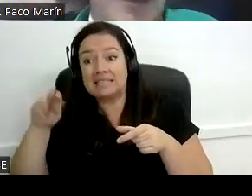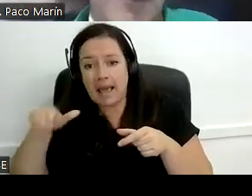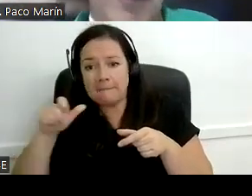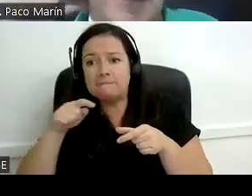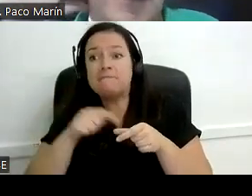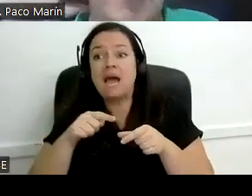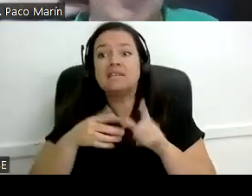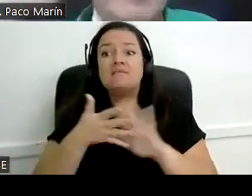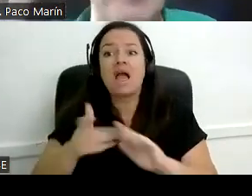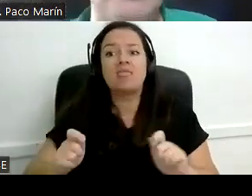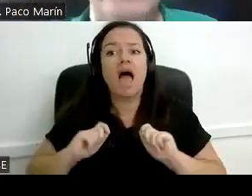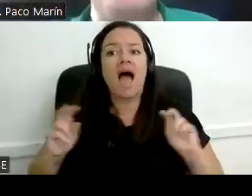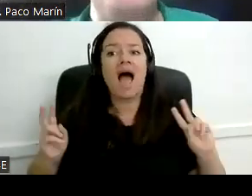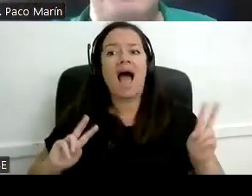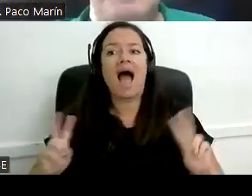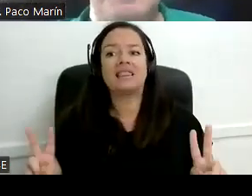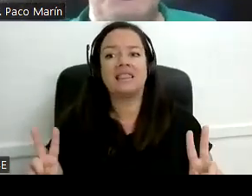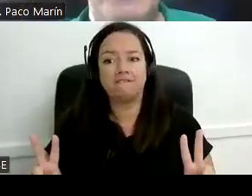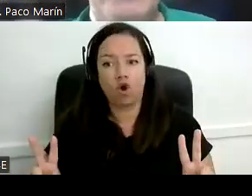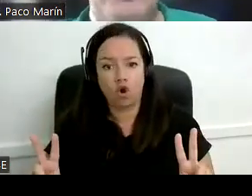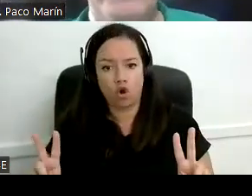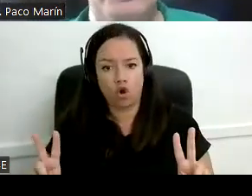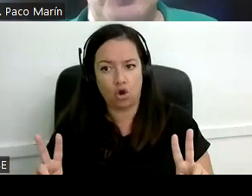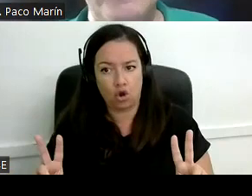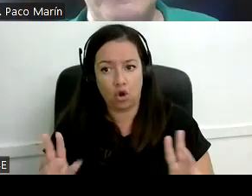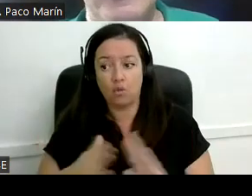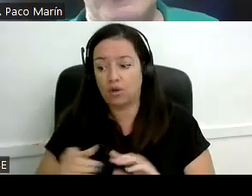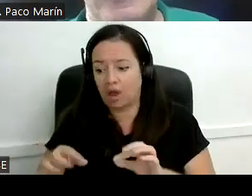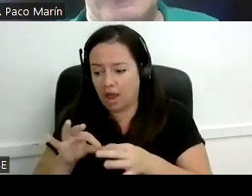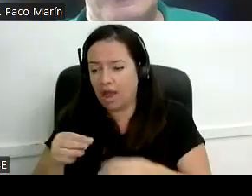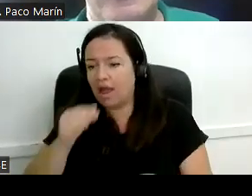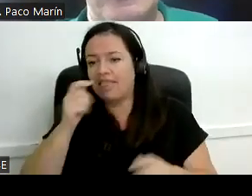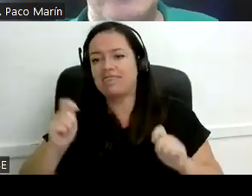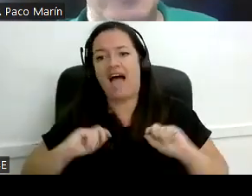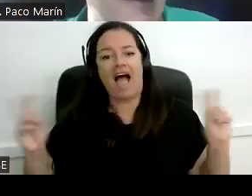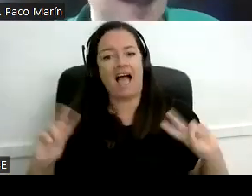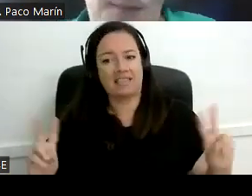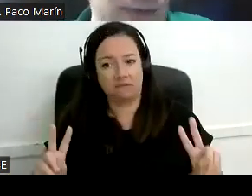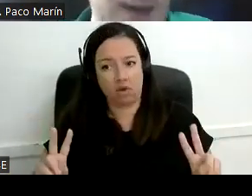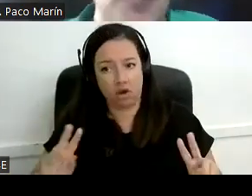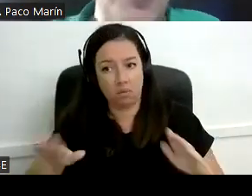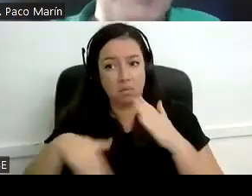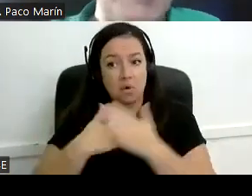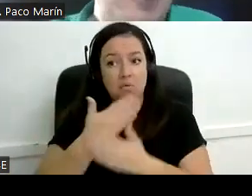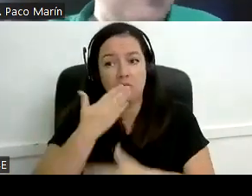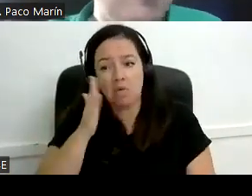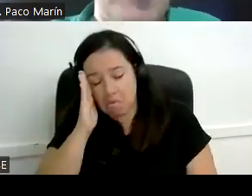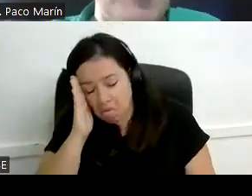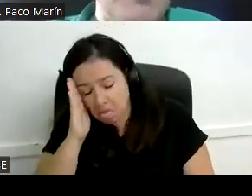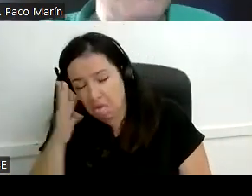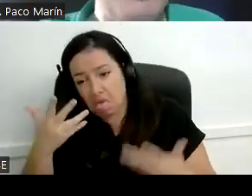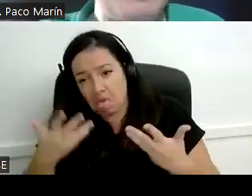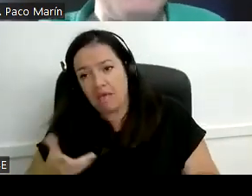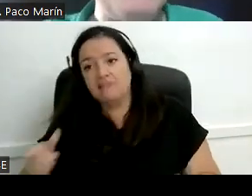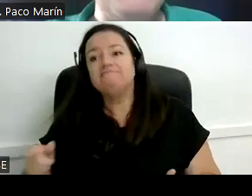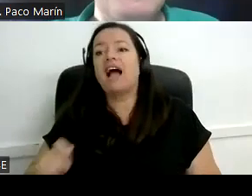caso lo que tenemos que... O sea, entiendo que es para que no le dé somnolencia al día siguiente. Podría ser un buen remedio, podría ser